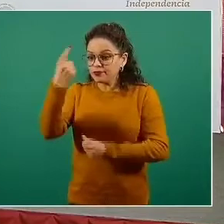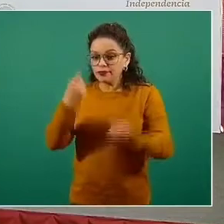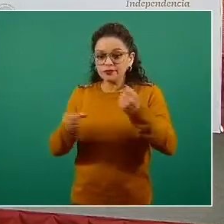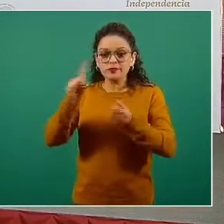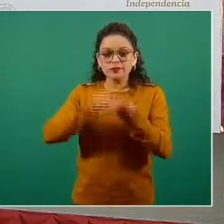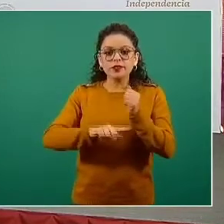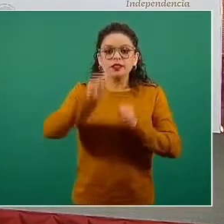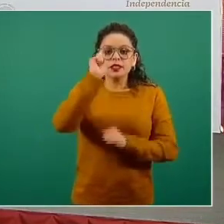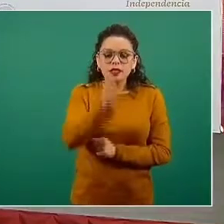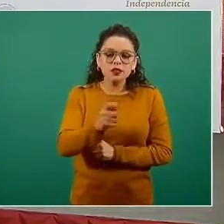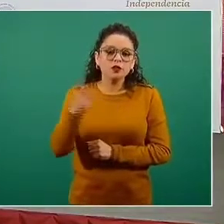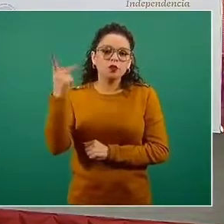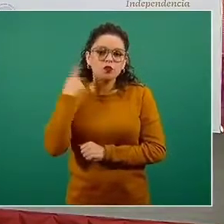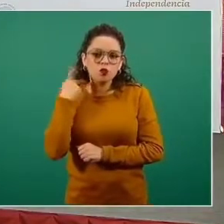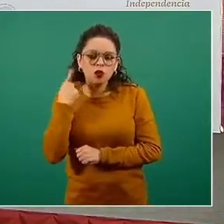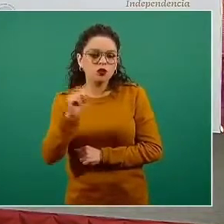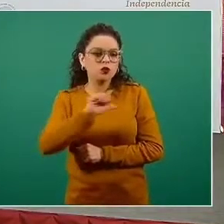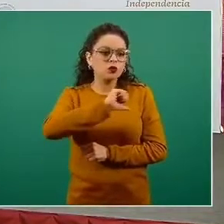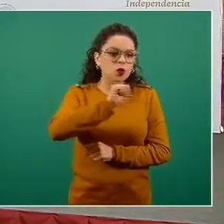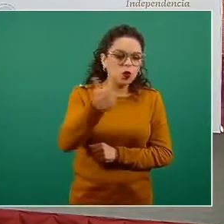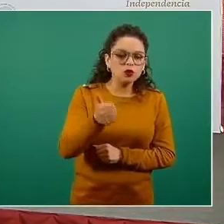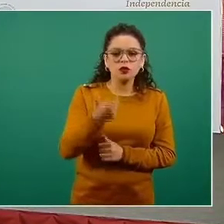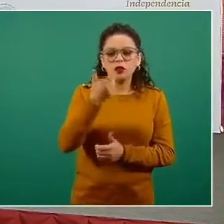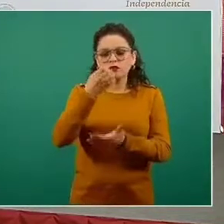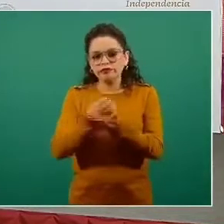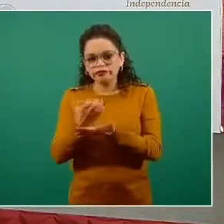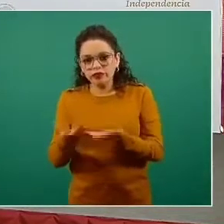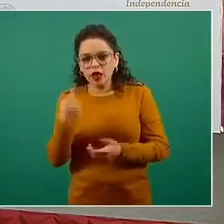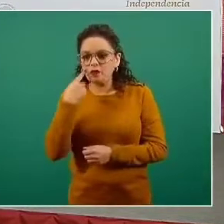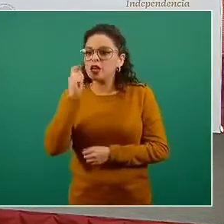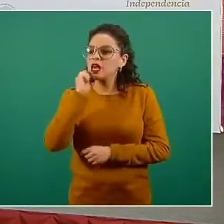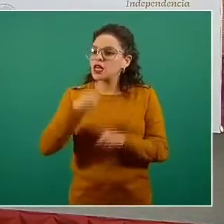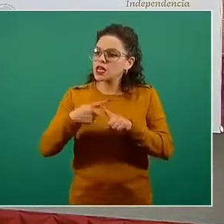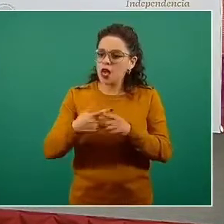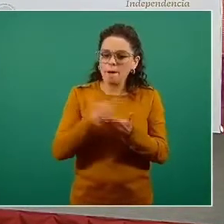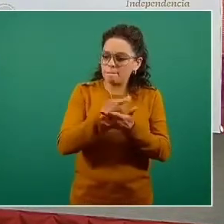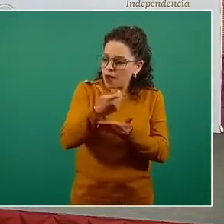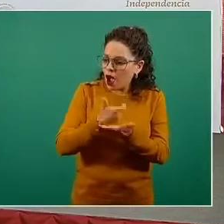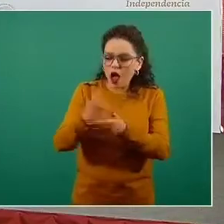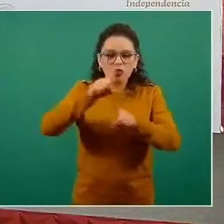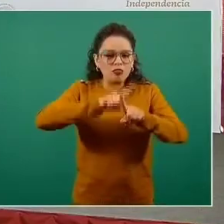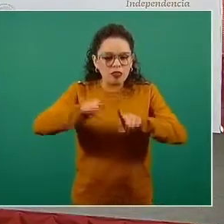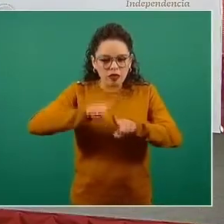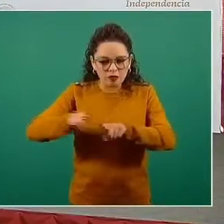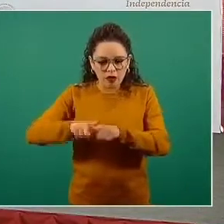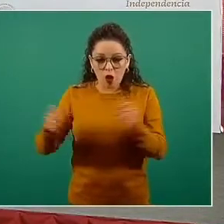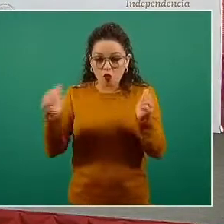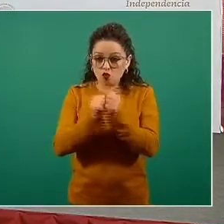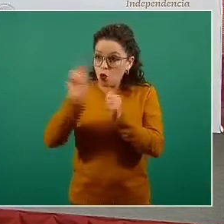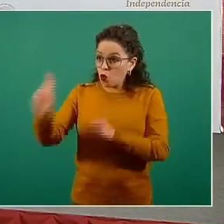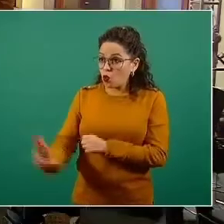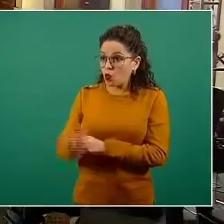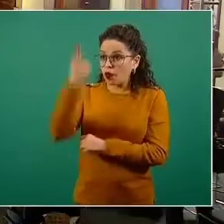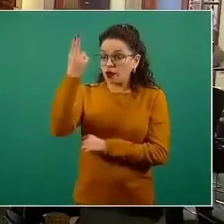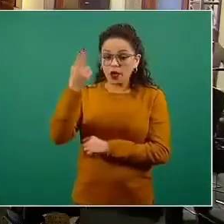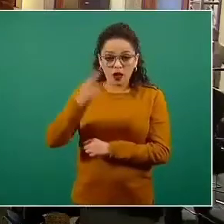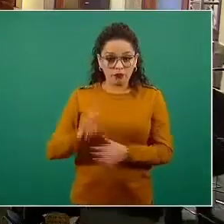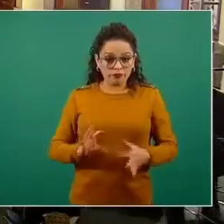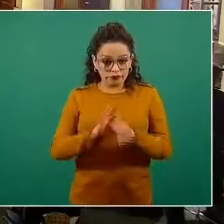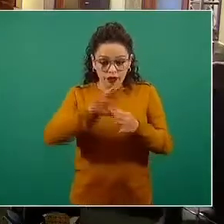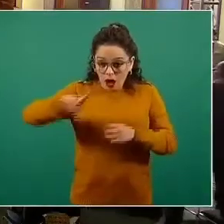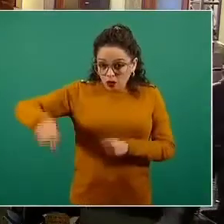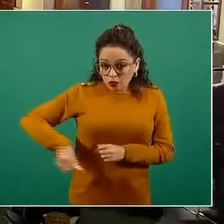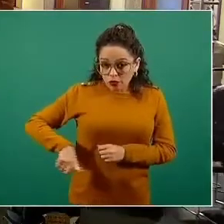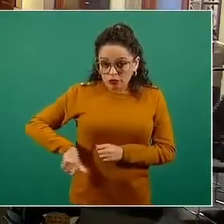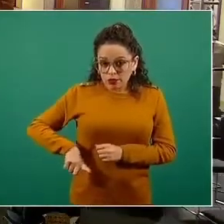políticas, otras son diplomáticas, otras son económicas para ver quién paga los gastos, etcétera, con las universidades y con los gobiernos,